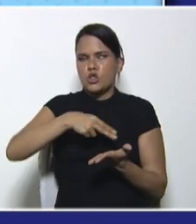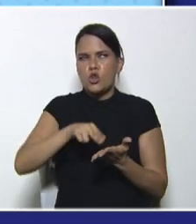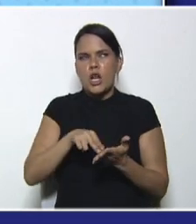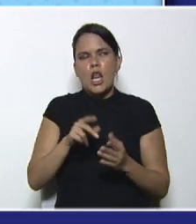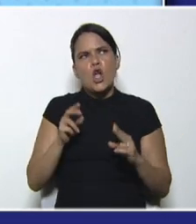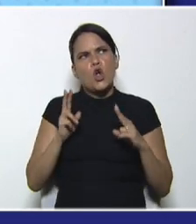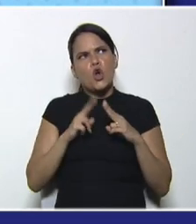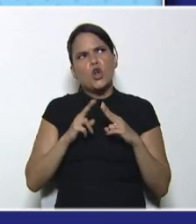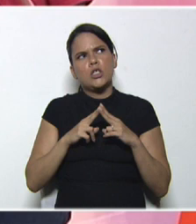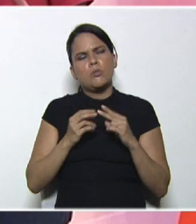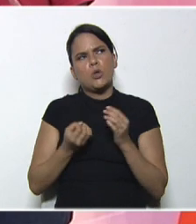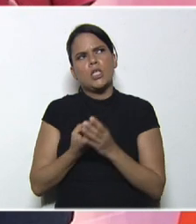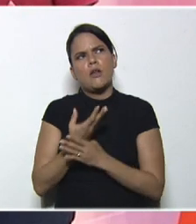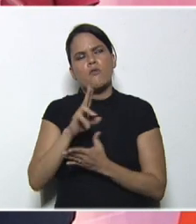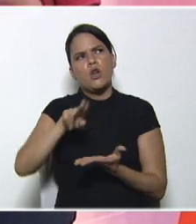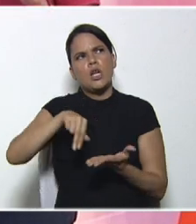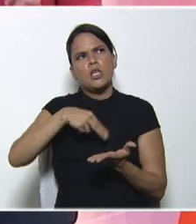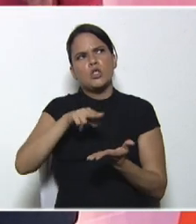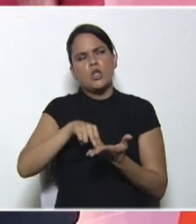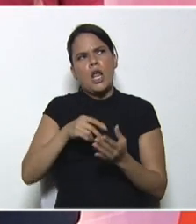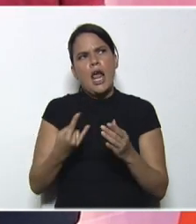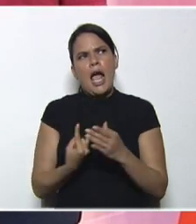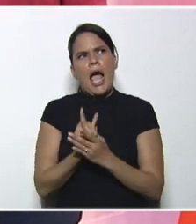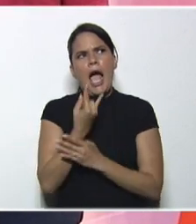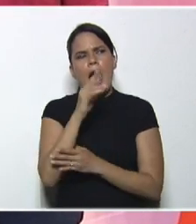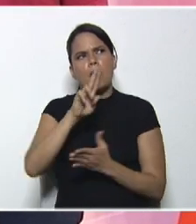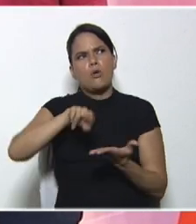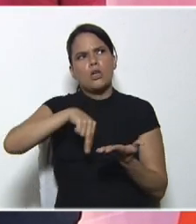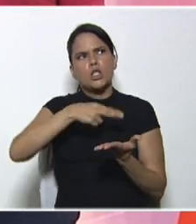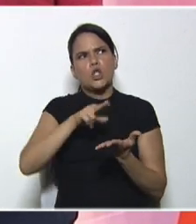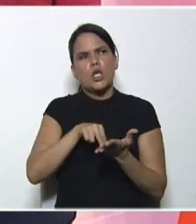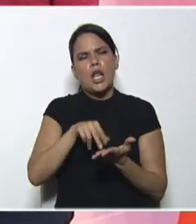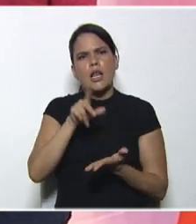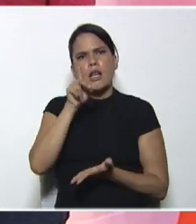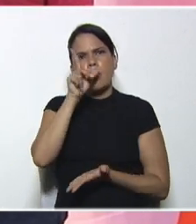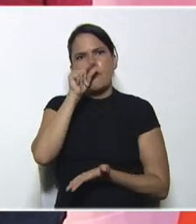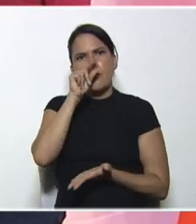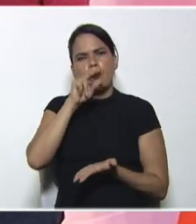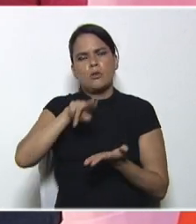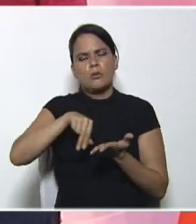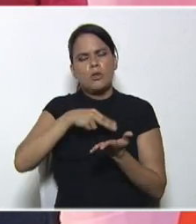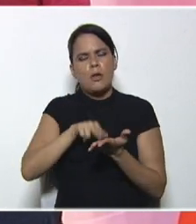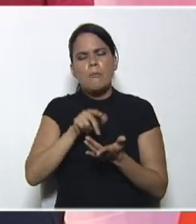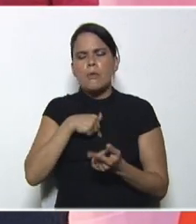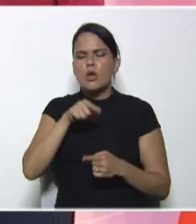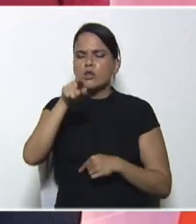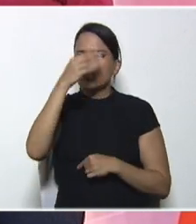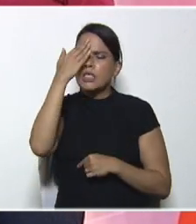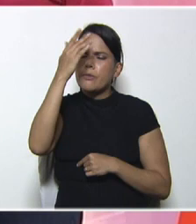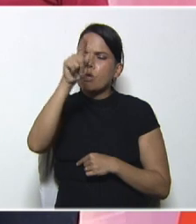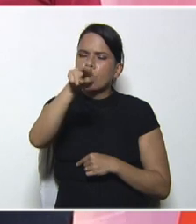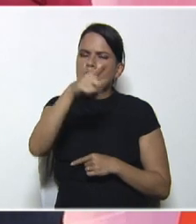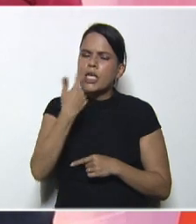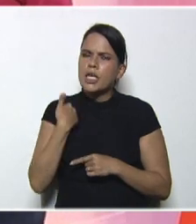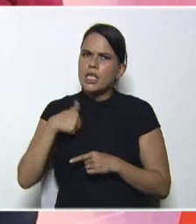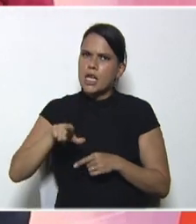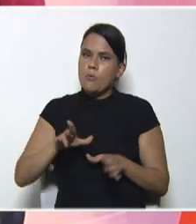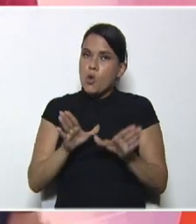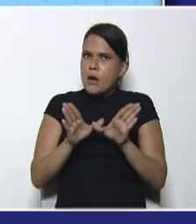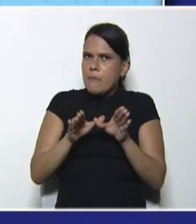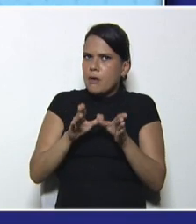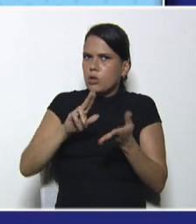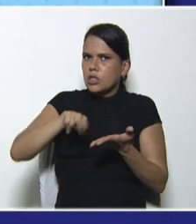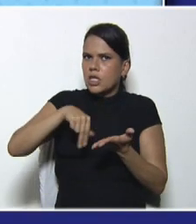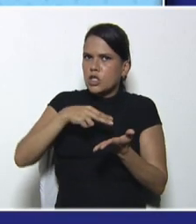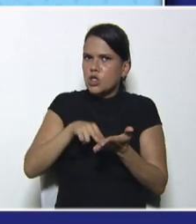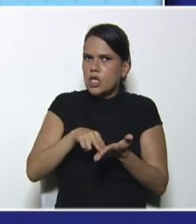árbol, ave nacional, pero ¿sabían ustedes que tenemos una mariposa nacional? Sí. La mariposa nacional de